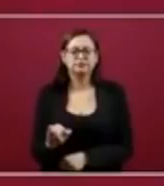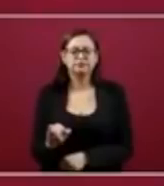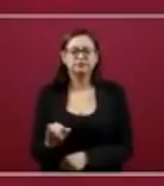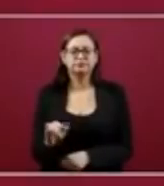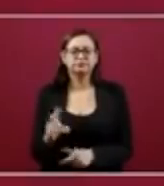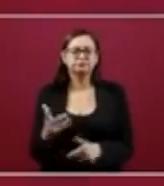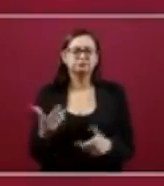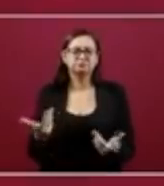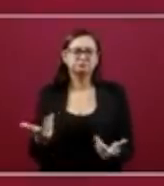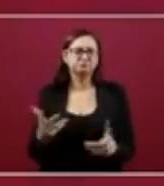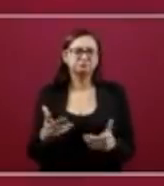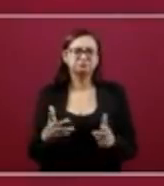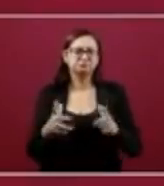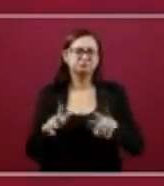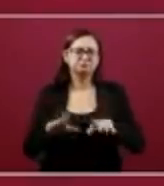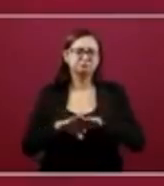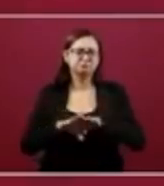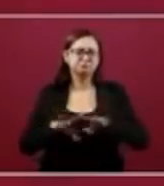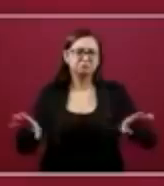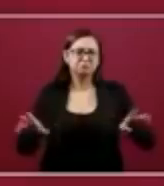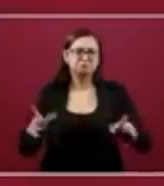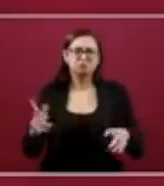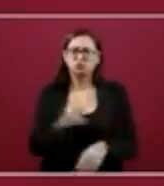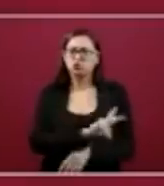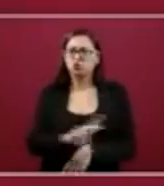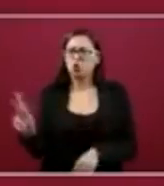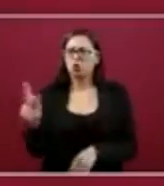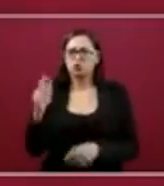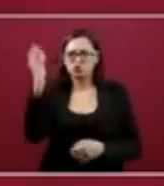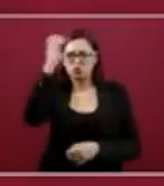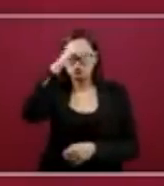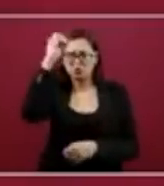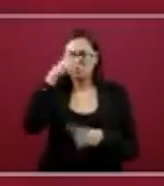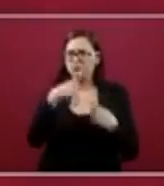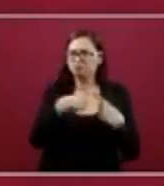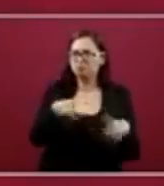un sistema político democrático.